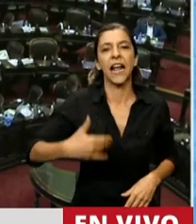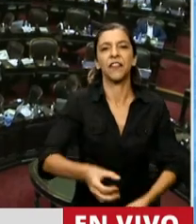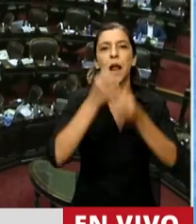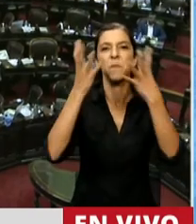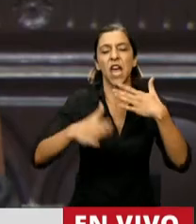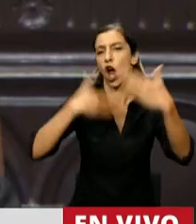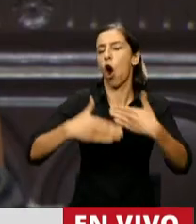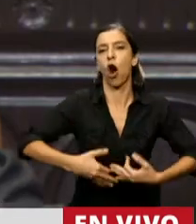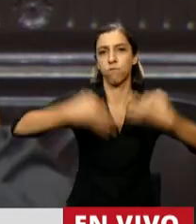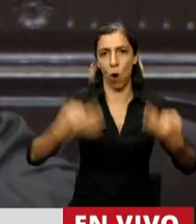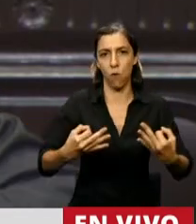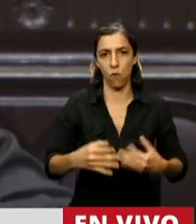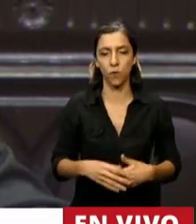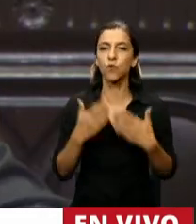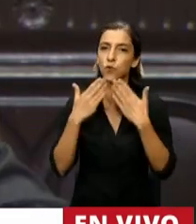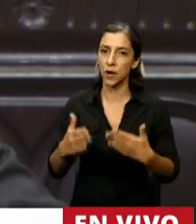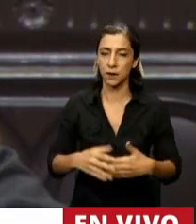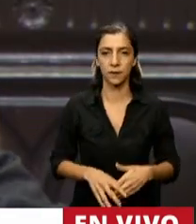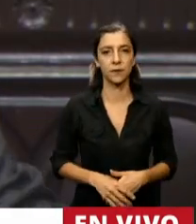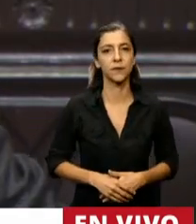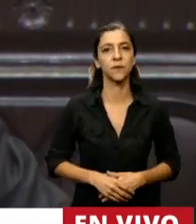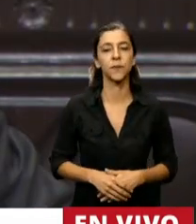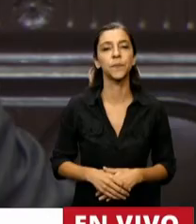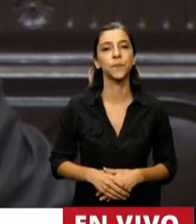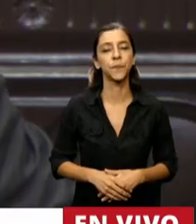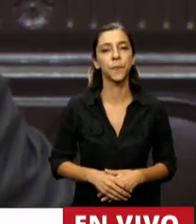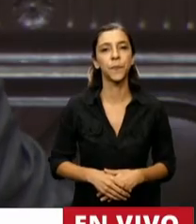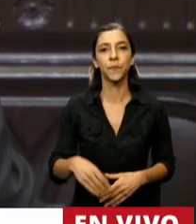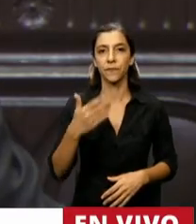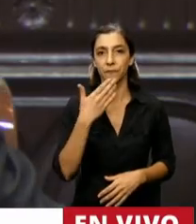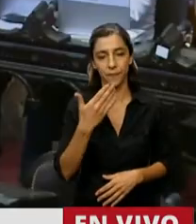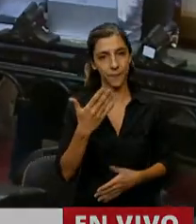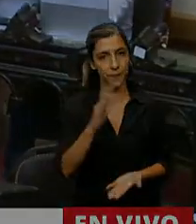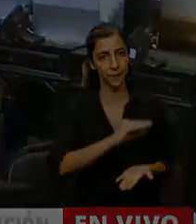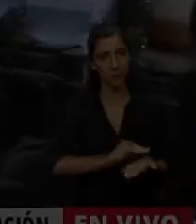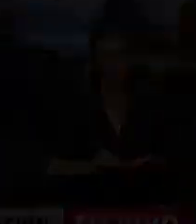muchísimas gracias gracias diputados leyva